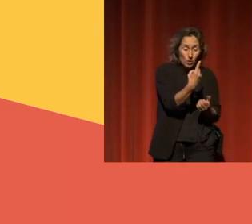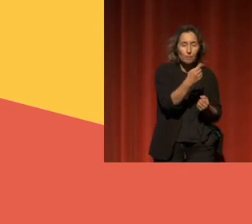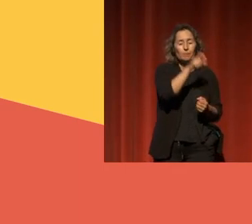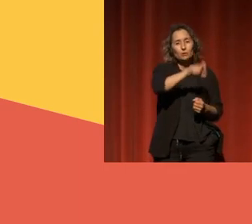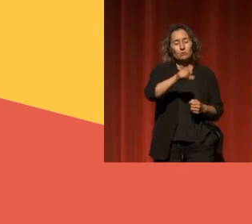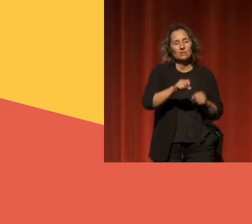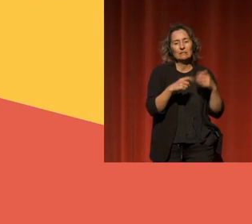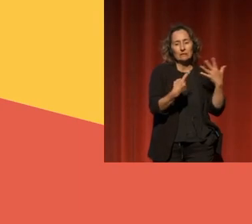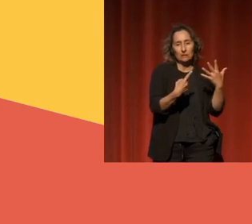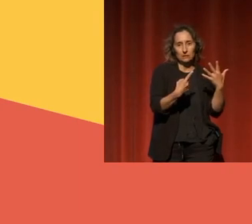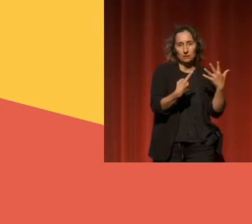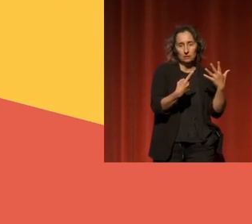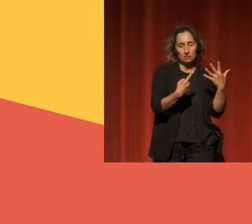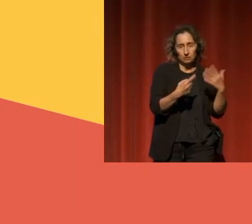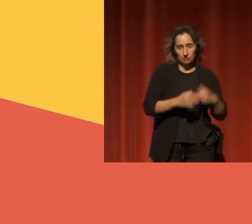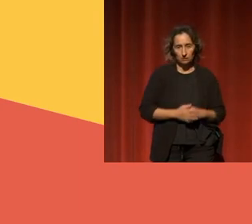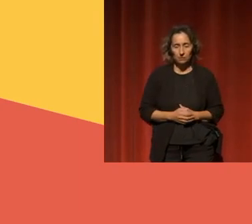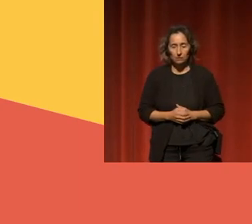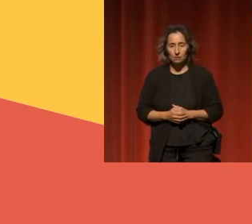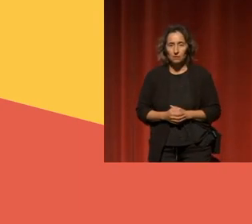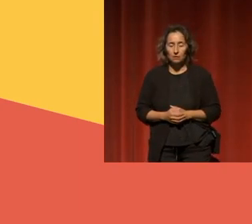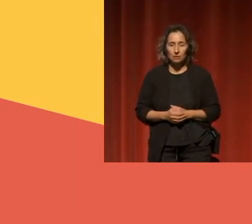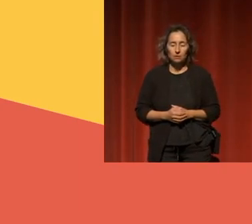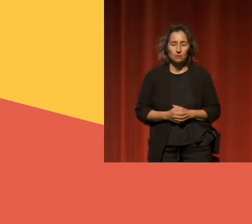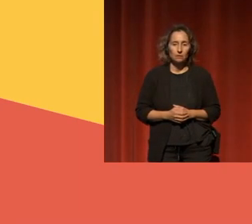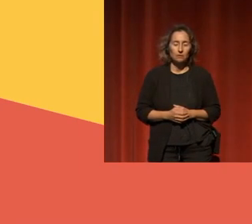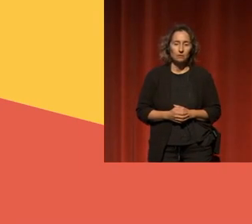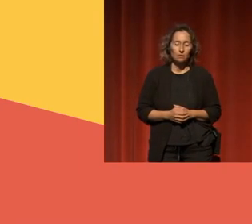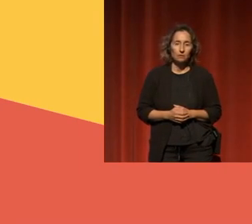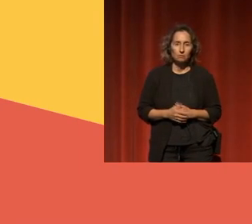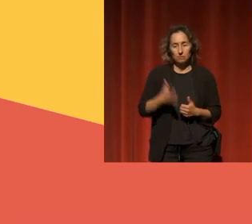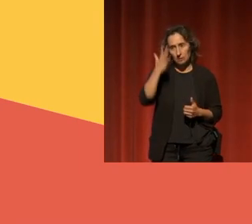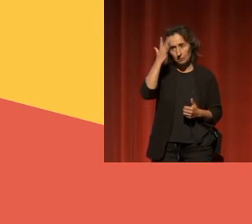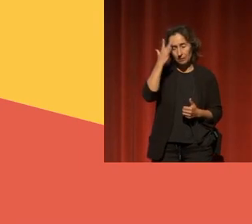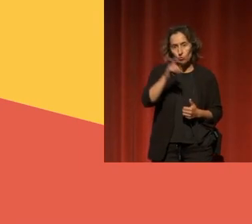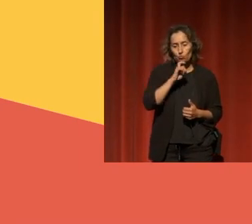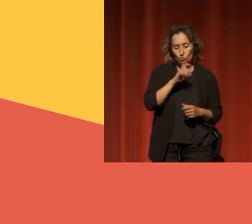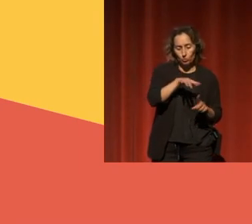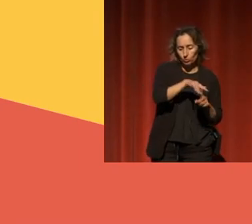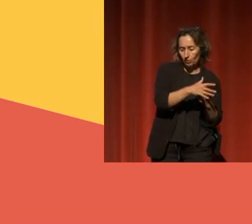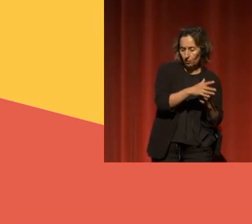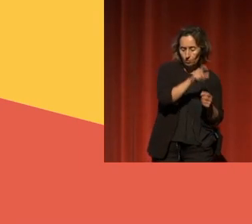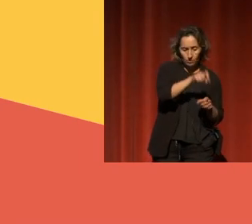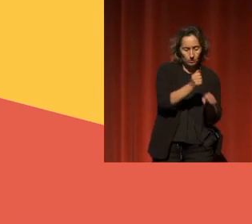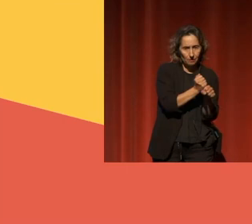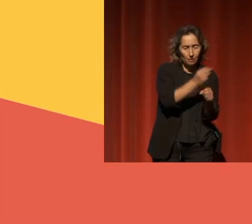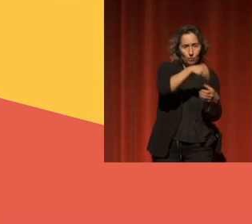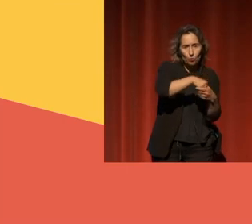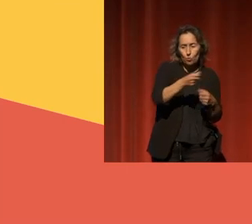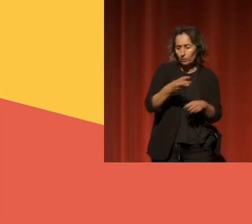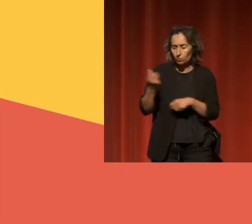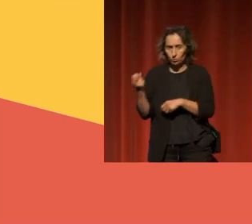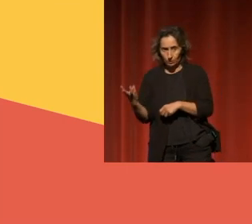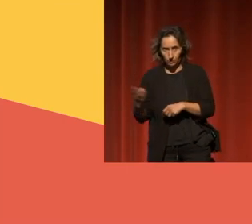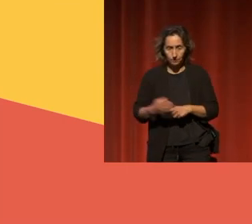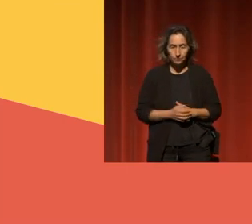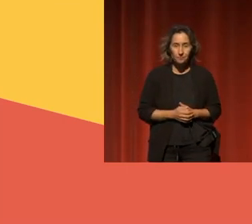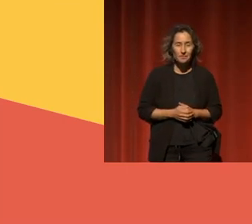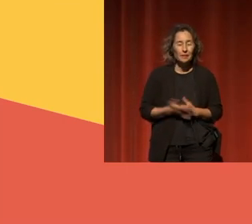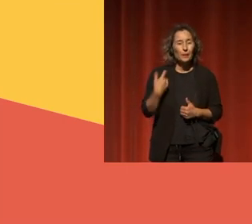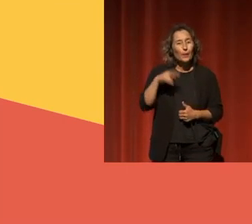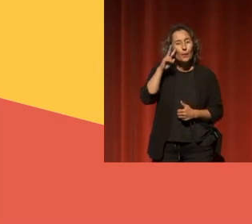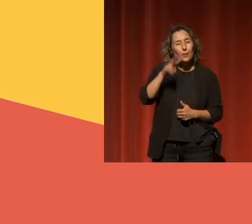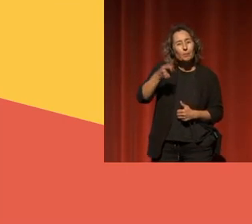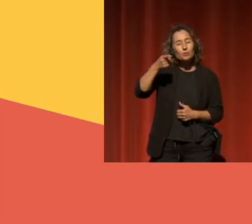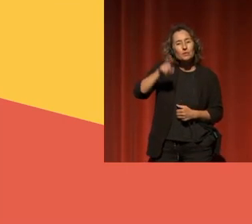a 0,8 esto es algo que podemos imaginarnos verdad también vemos también observamos que hay una